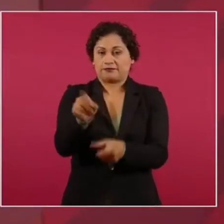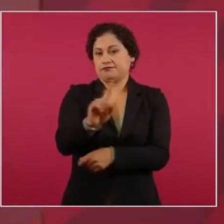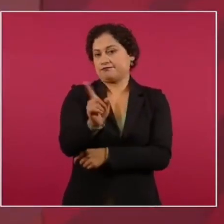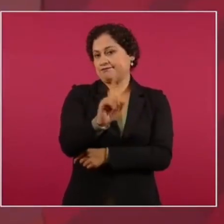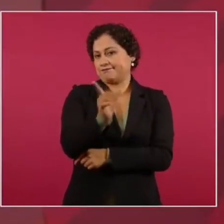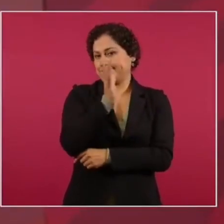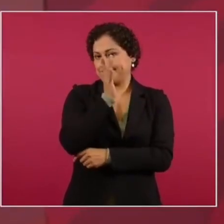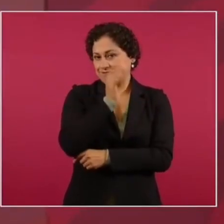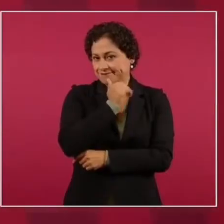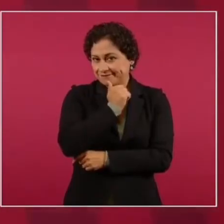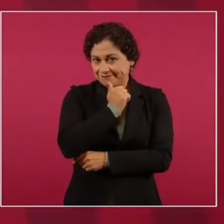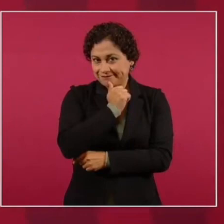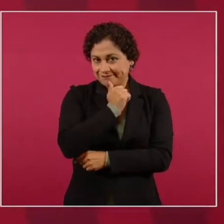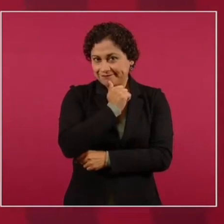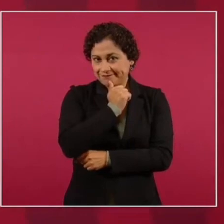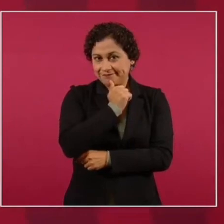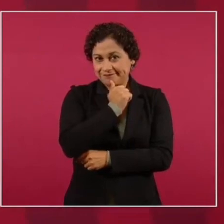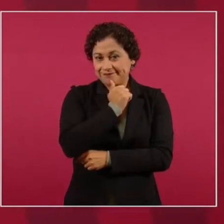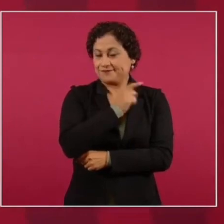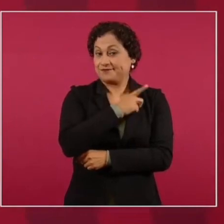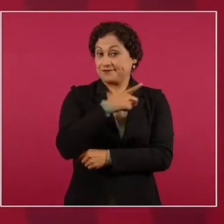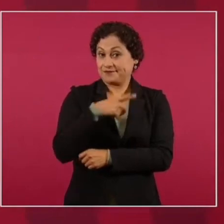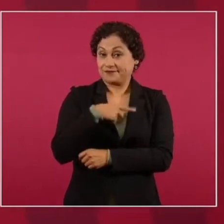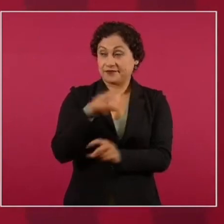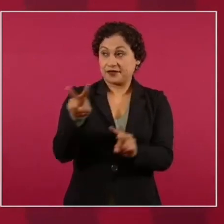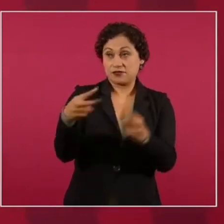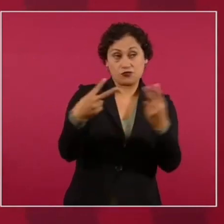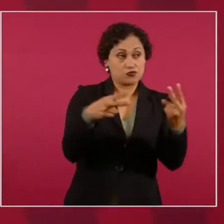no, hay que cuidarse